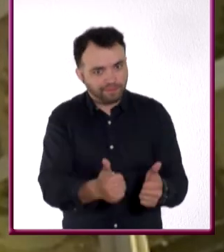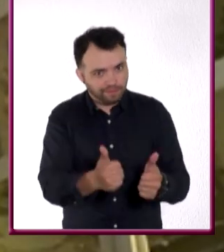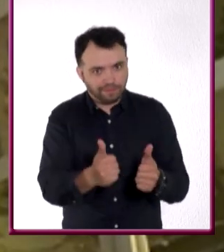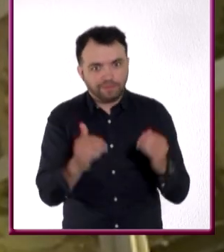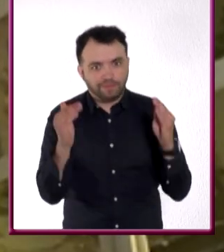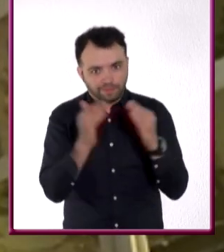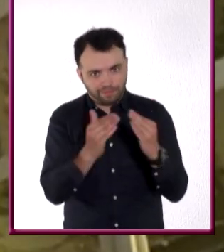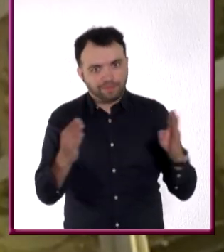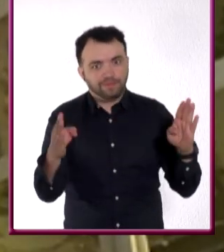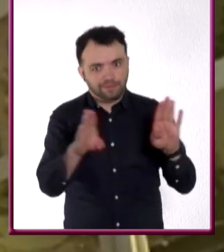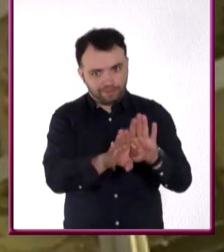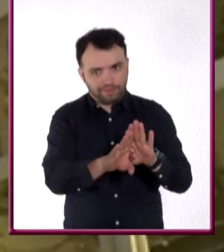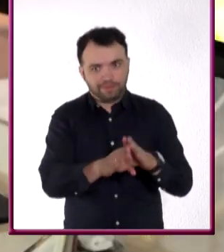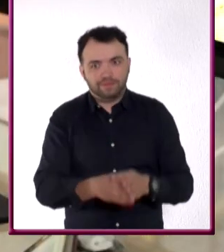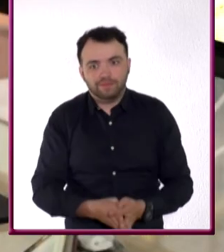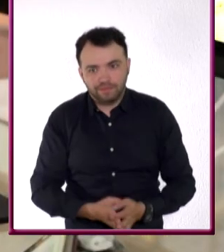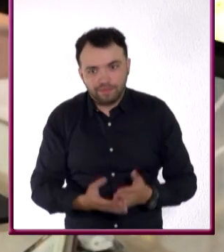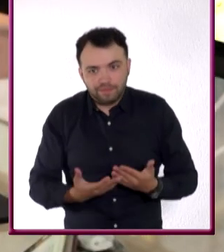Entonces,